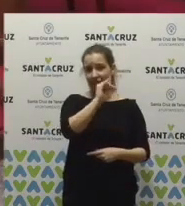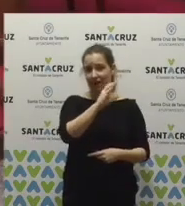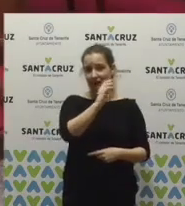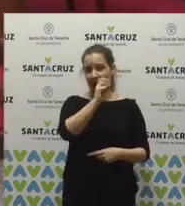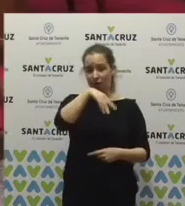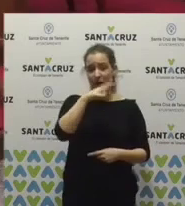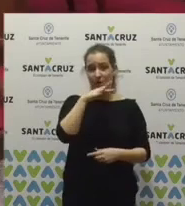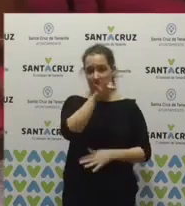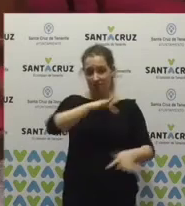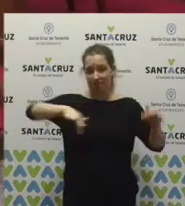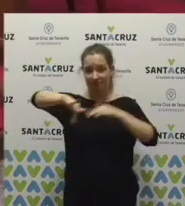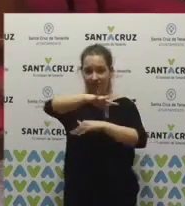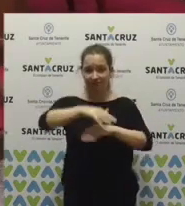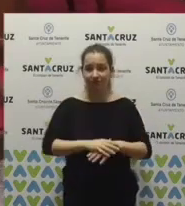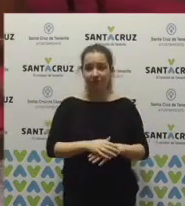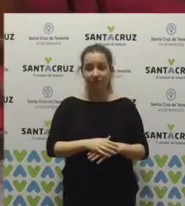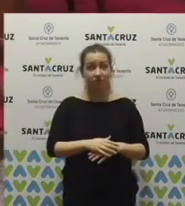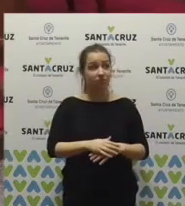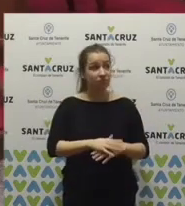alguna intervención